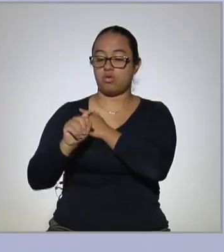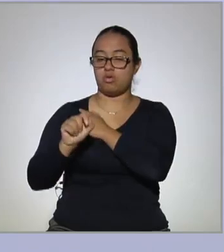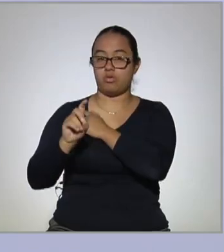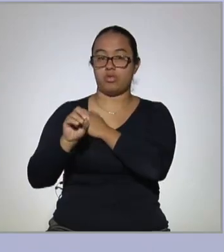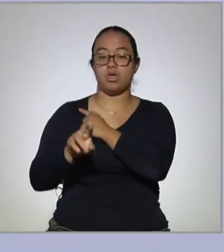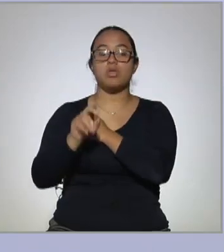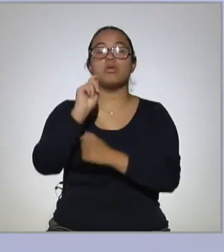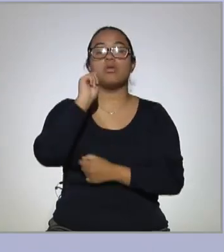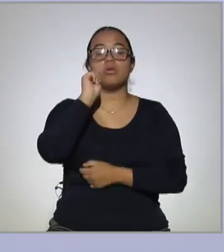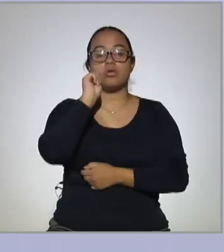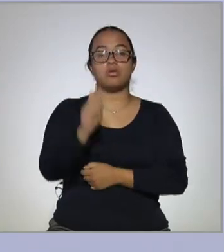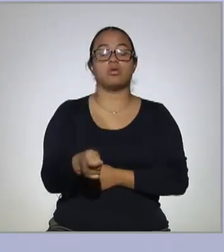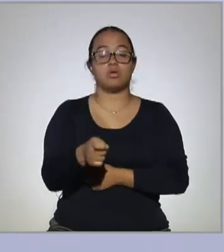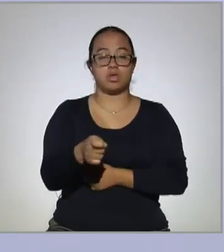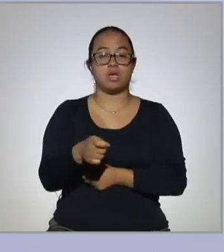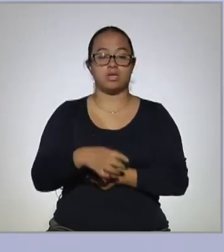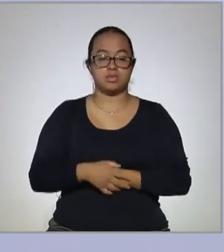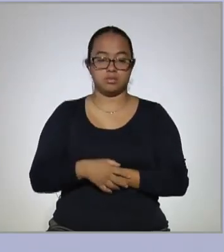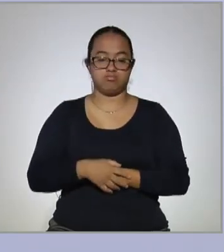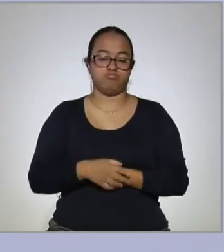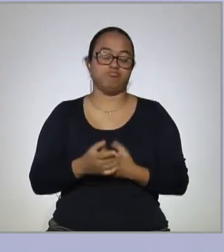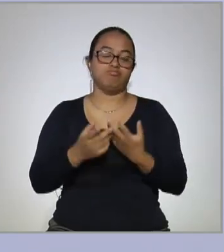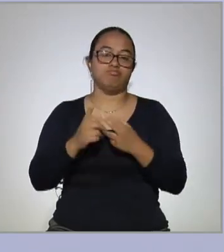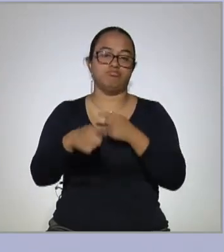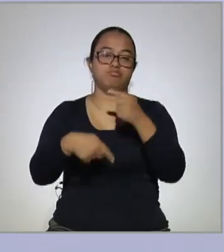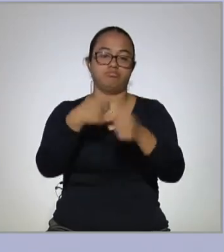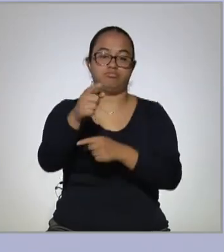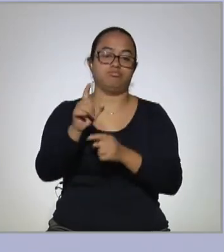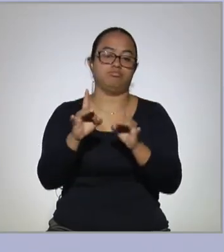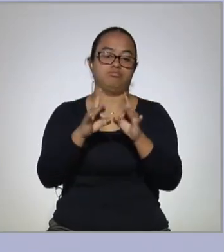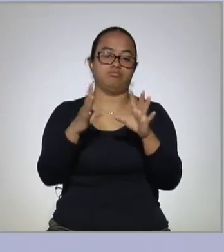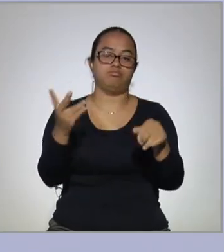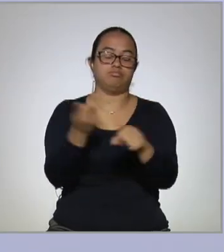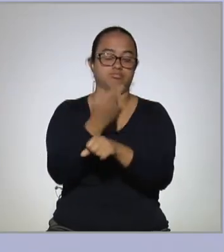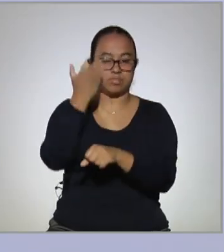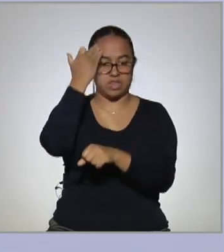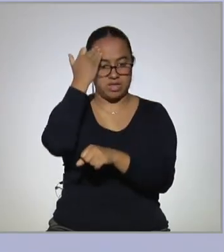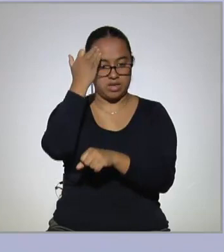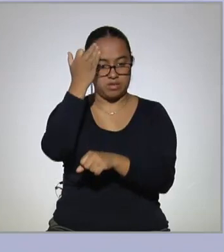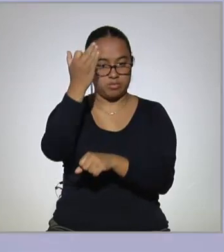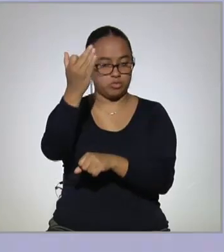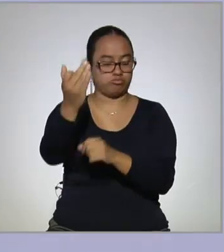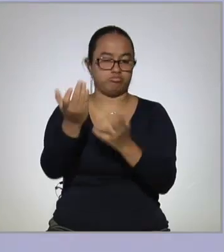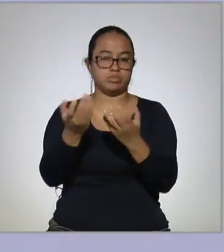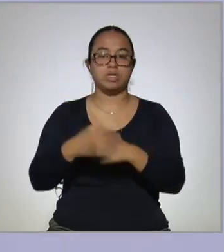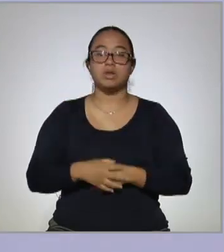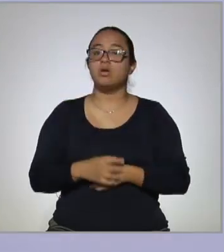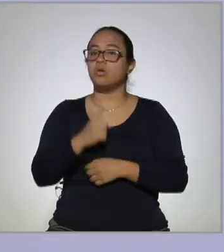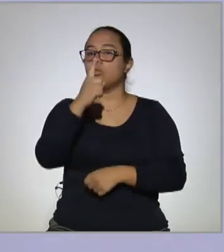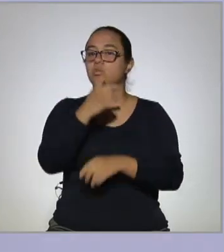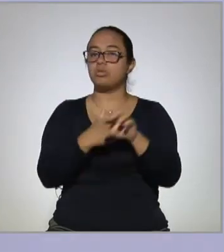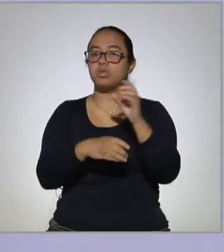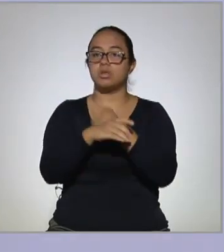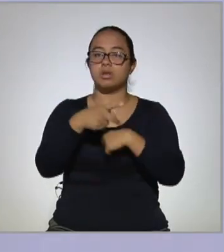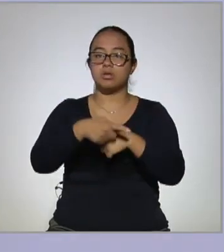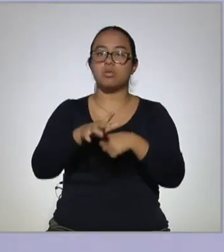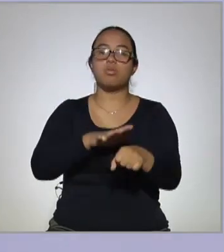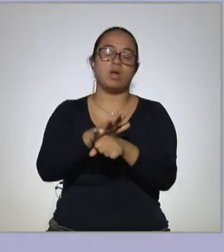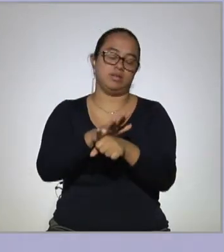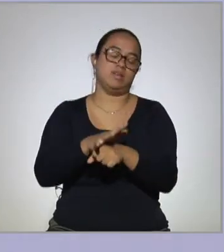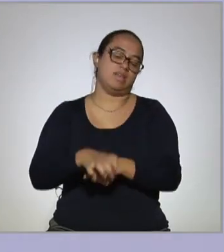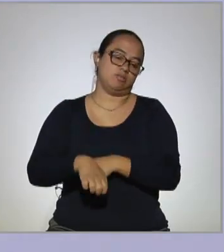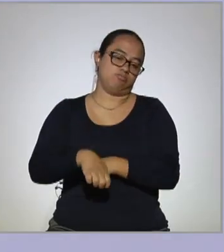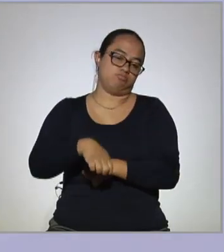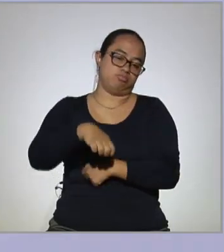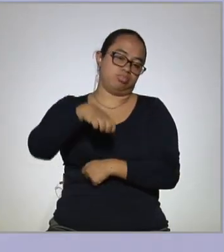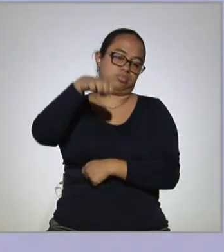sí es una consecuencia del paso del tiempo. Ok, entonces un factor de riesgo es edad. Claro. Básicamente.